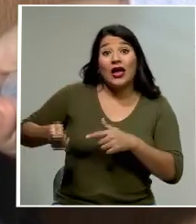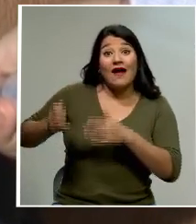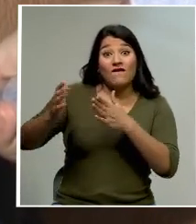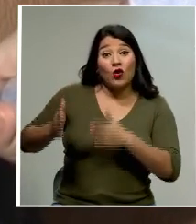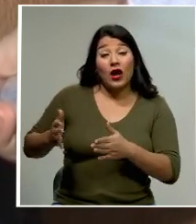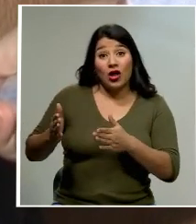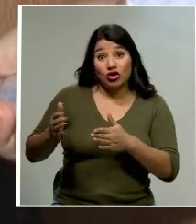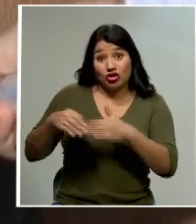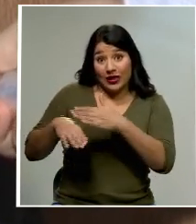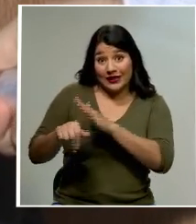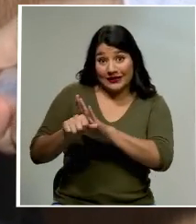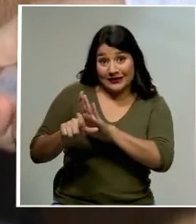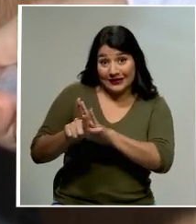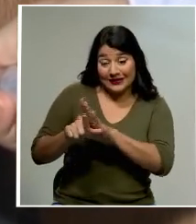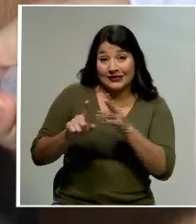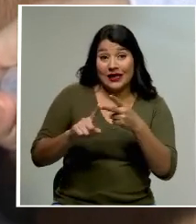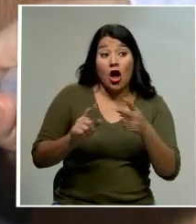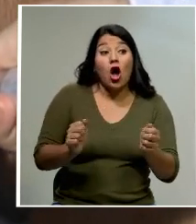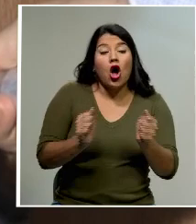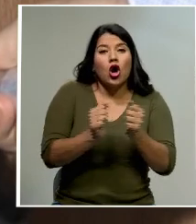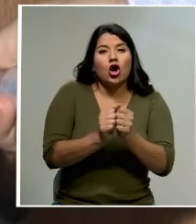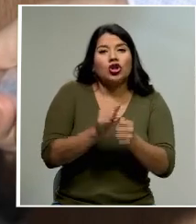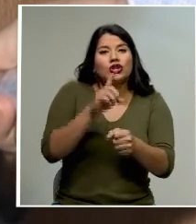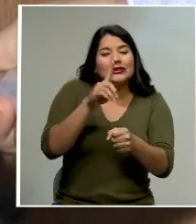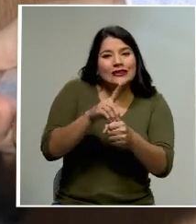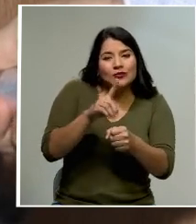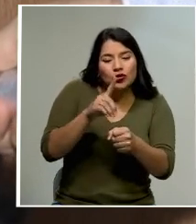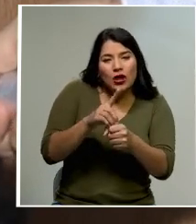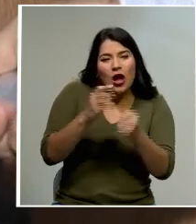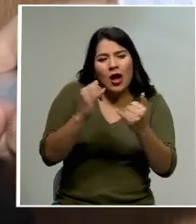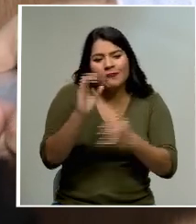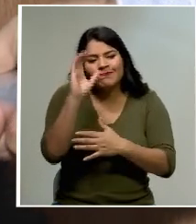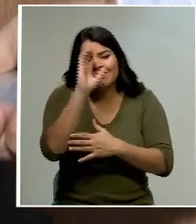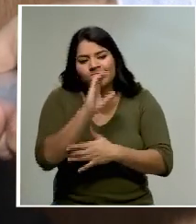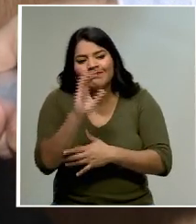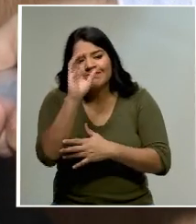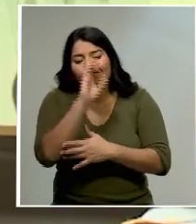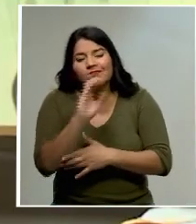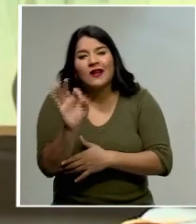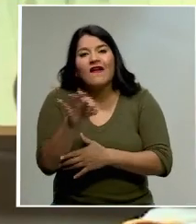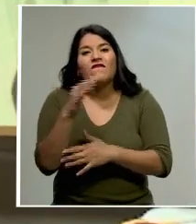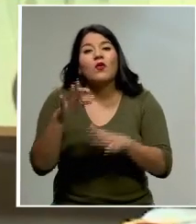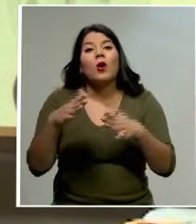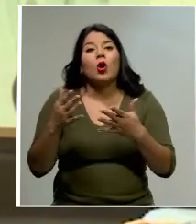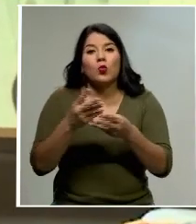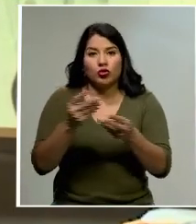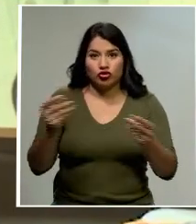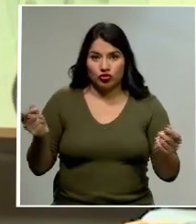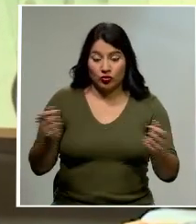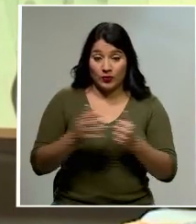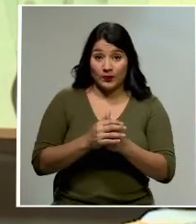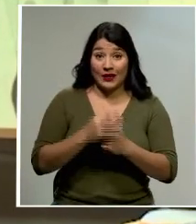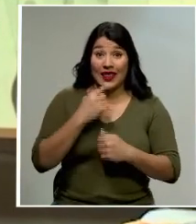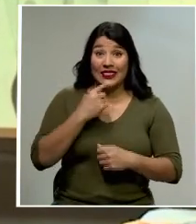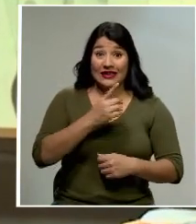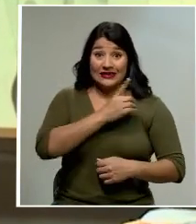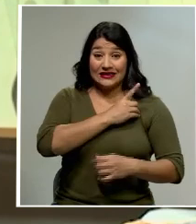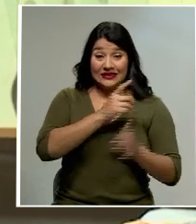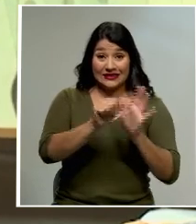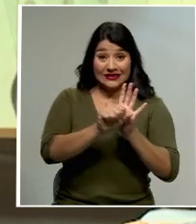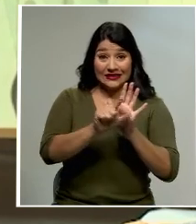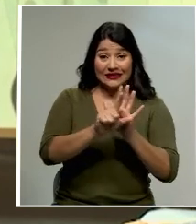directorio, están viendo la forma de resolverlas. Y es que según Ayales, el principal